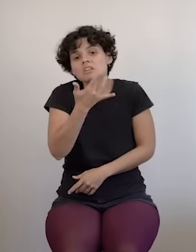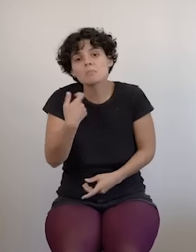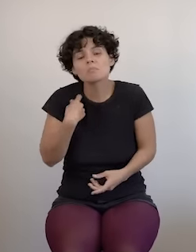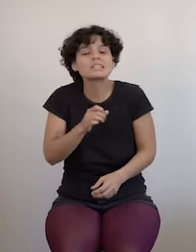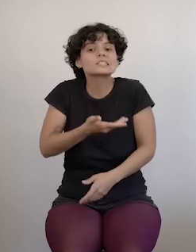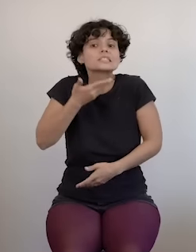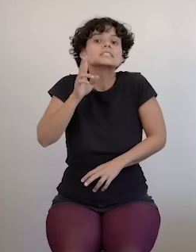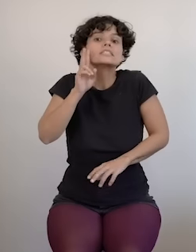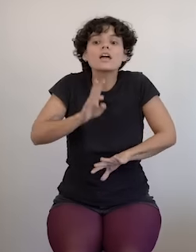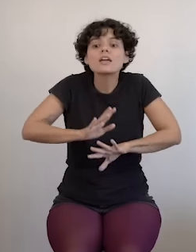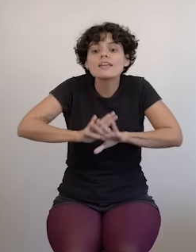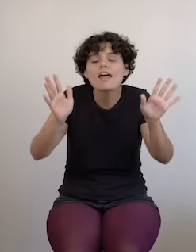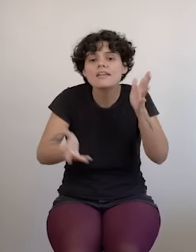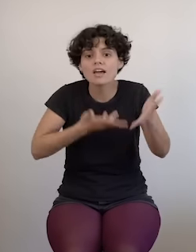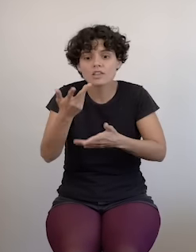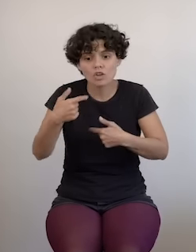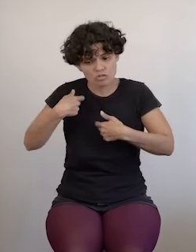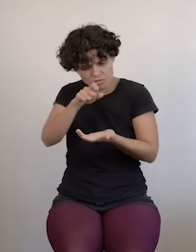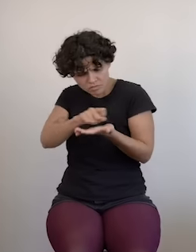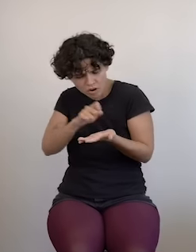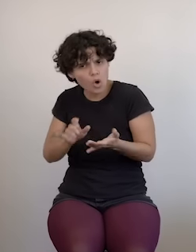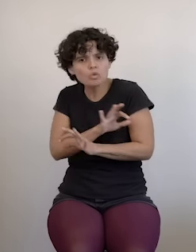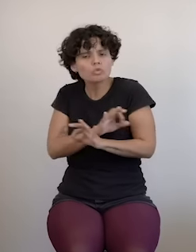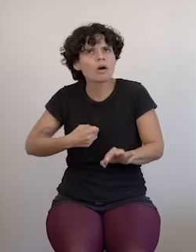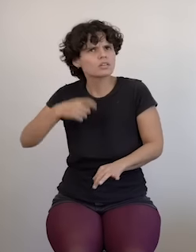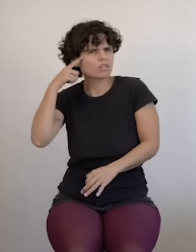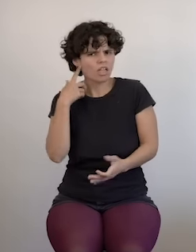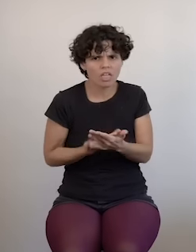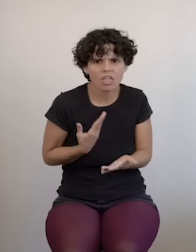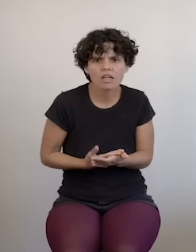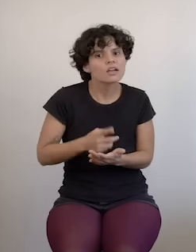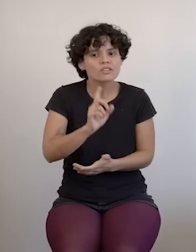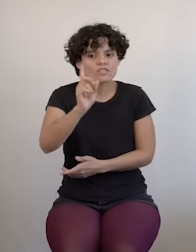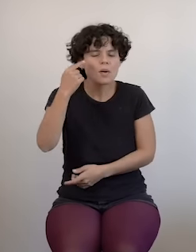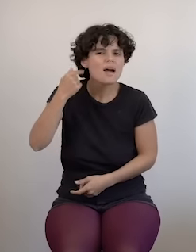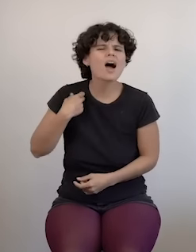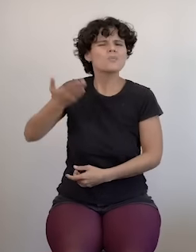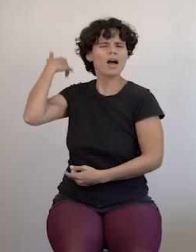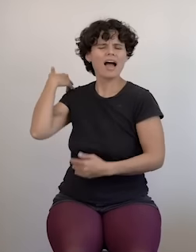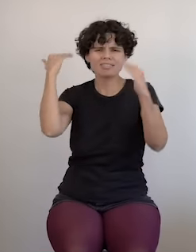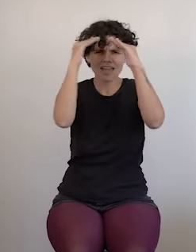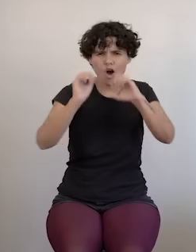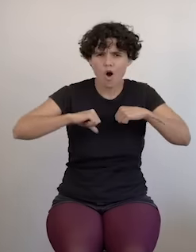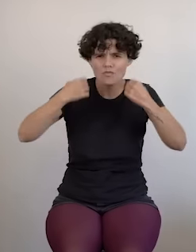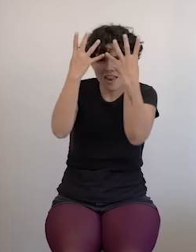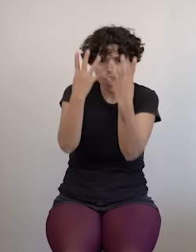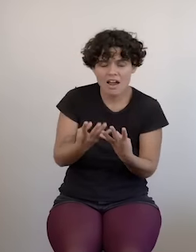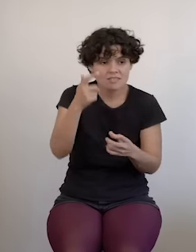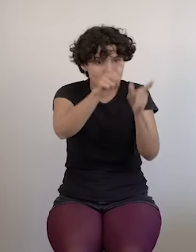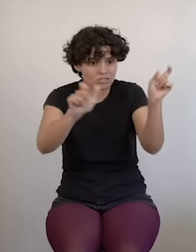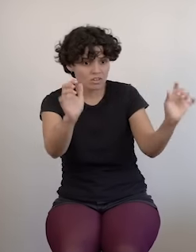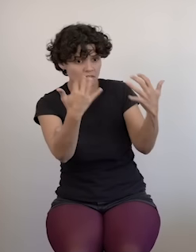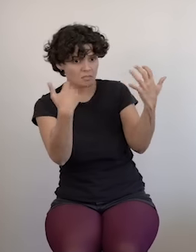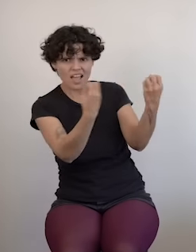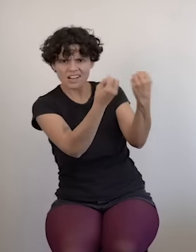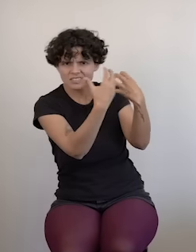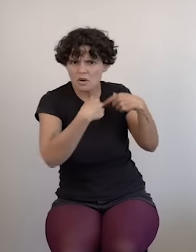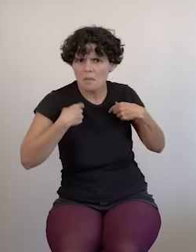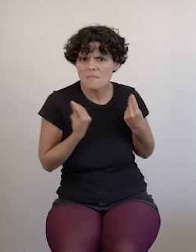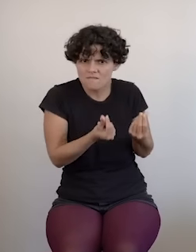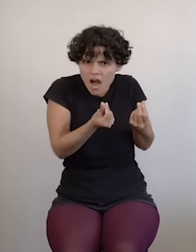y al paso te rimo. Así yo escribo lo que digo y nunca subestimo. Me acuerdo cuando estaba en la cárcel de menores, la